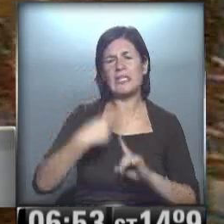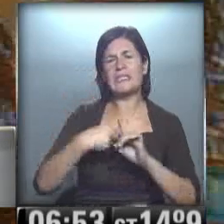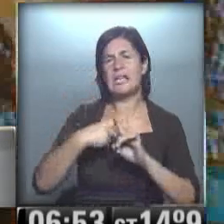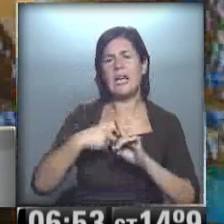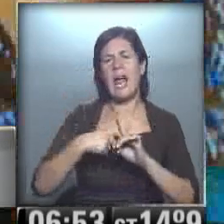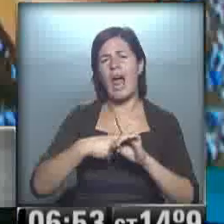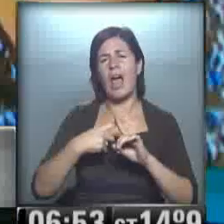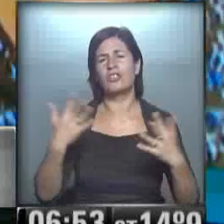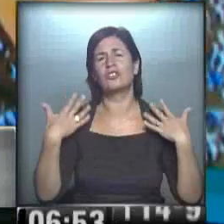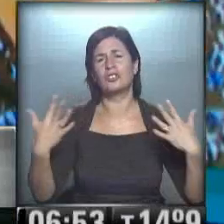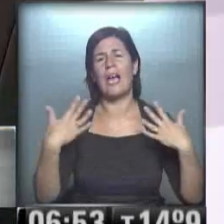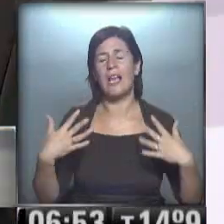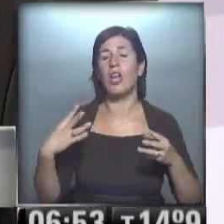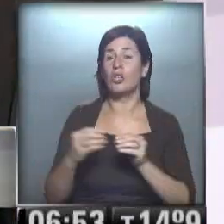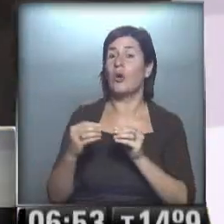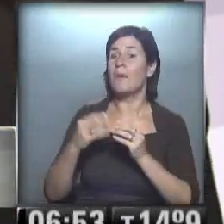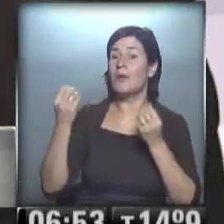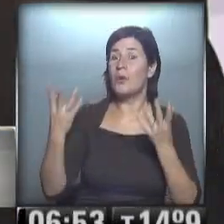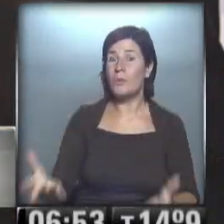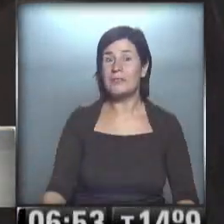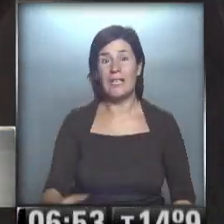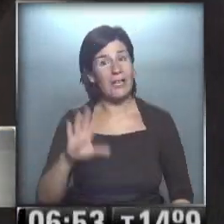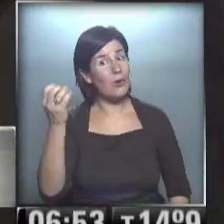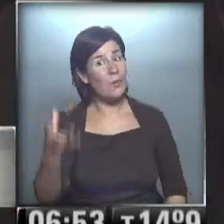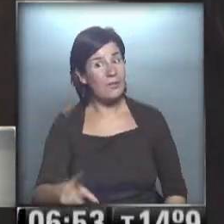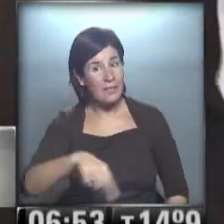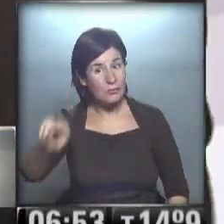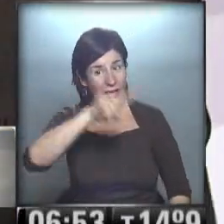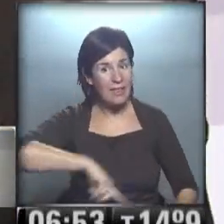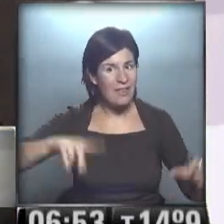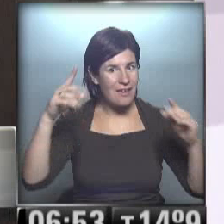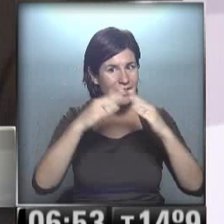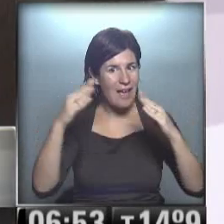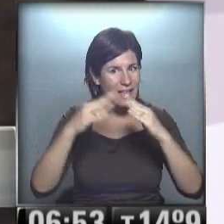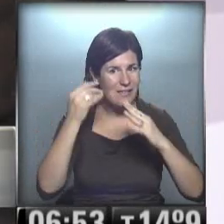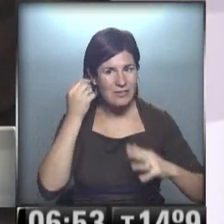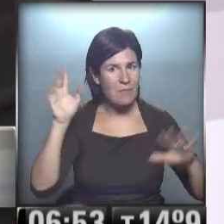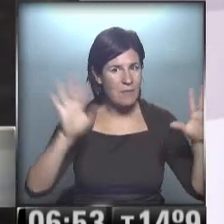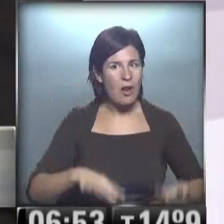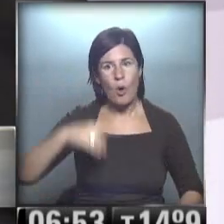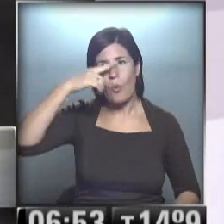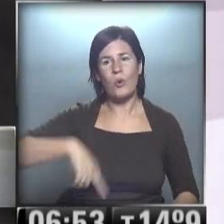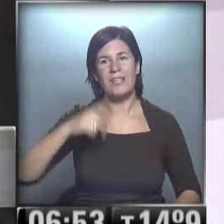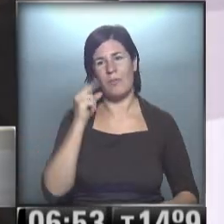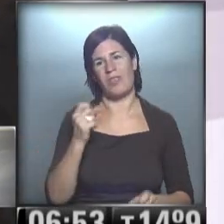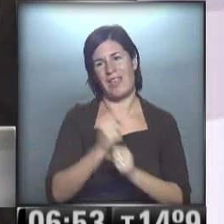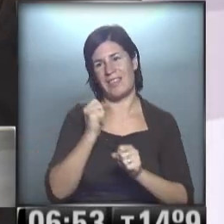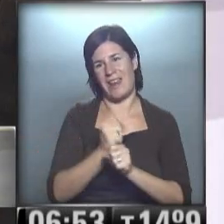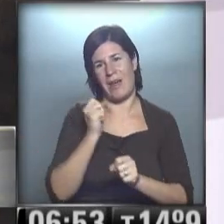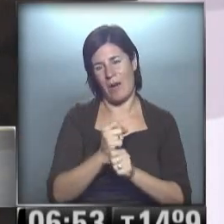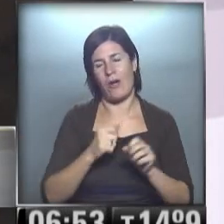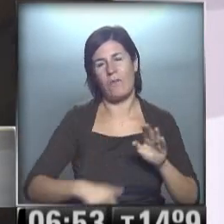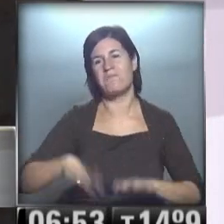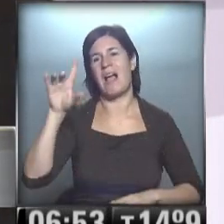tenemos a Alejandro. Hola. Oh, ¿cómo andas, Adín? ¿Bien? ¿Bien? ¿Cómo andan en casa? ¿Bien? Bueno, preparándose ya el último día laborable para la gran mayoría de la